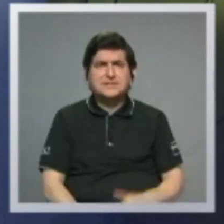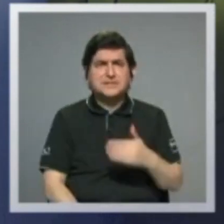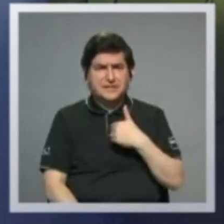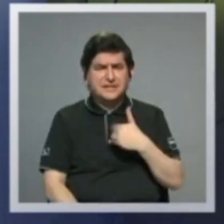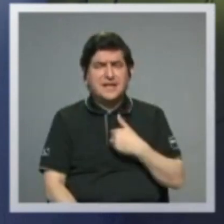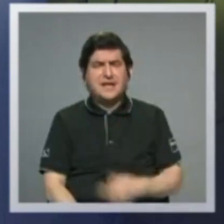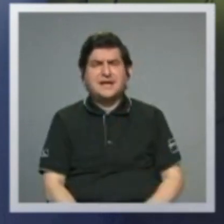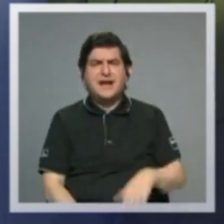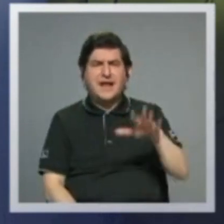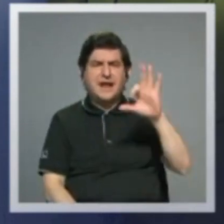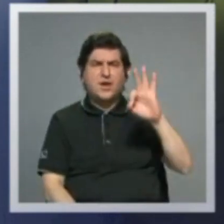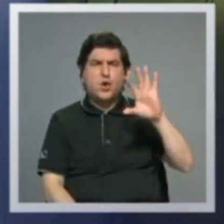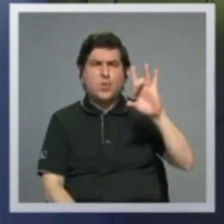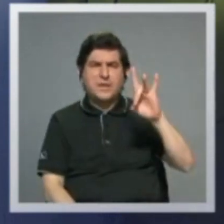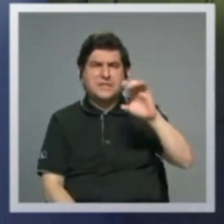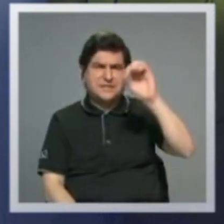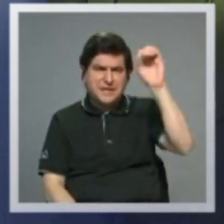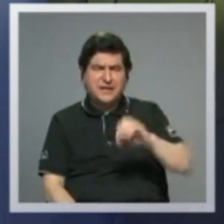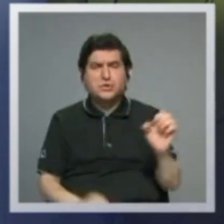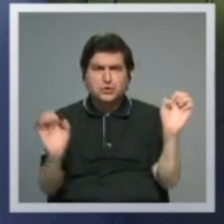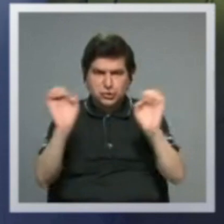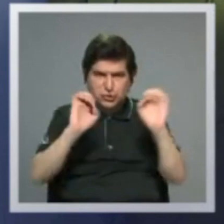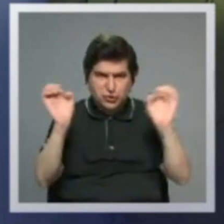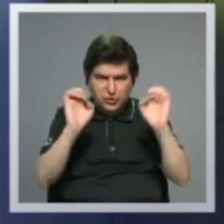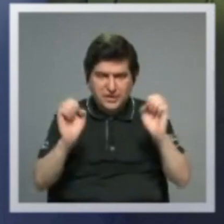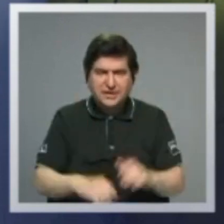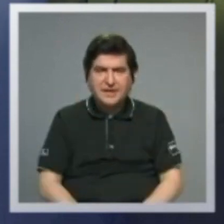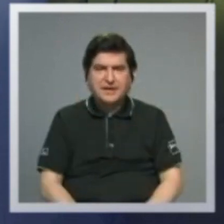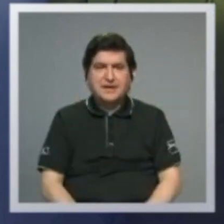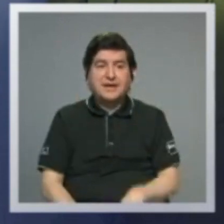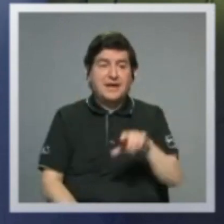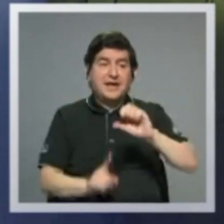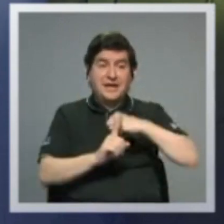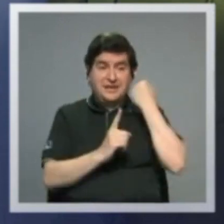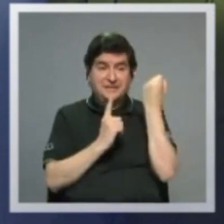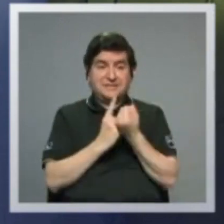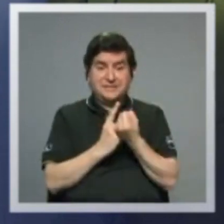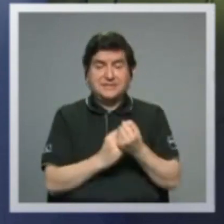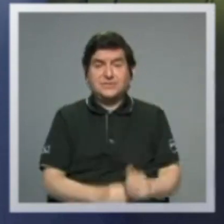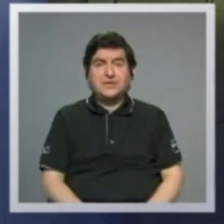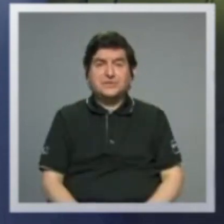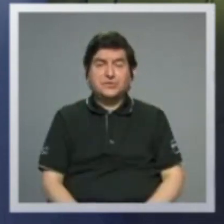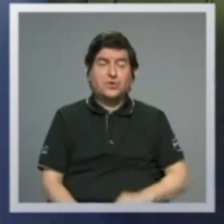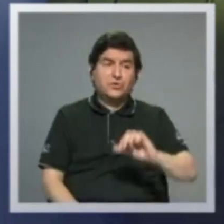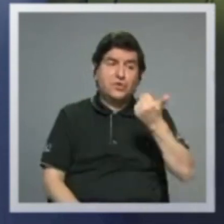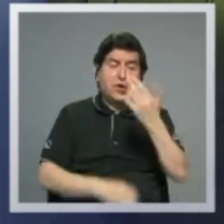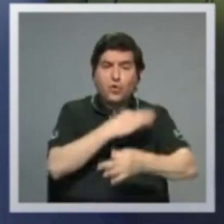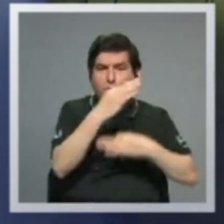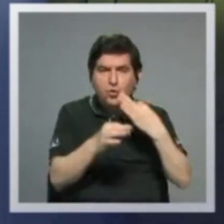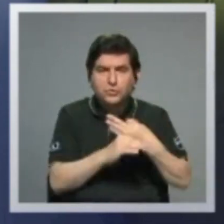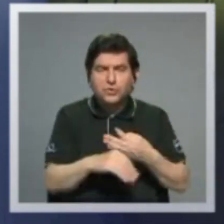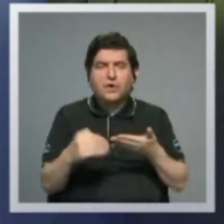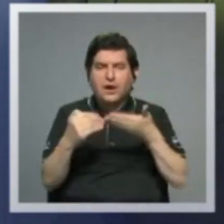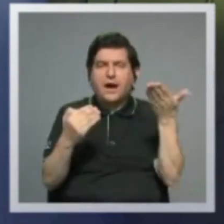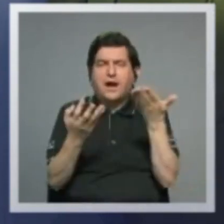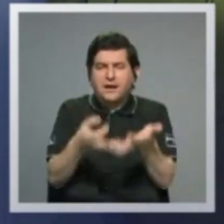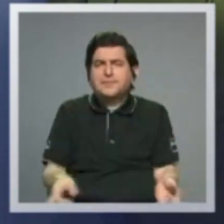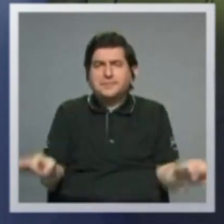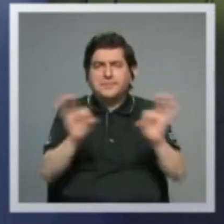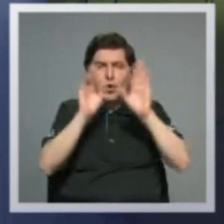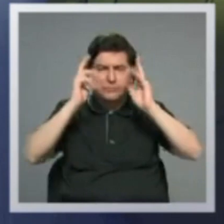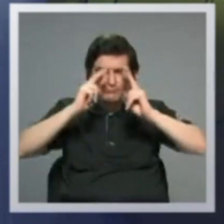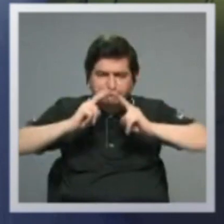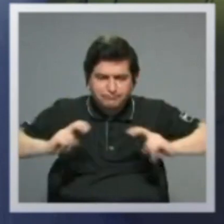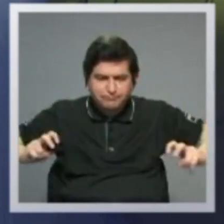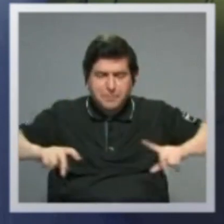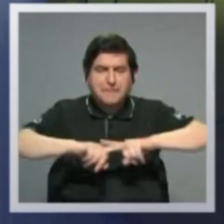el 98% de esa energía con estas condiciones. Claro, hay ciertos aspectos ahí que vale la pena ver,